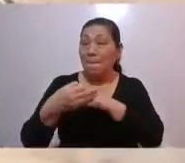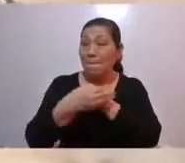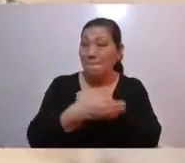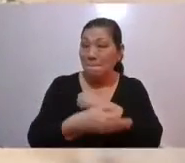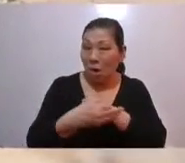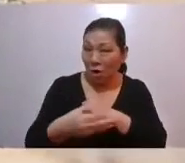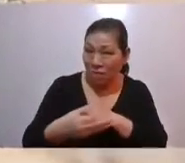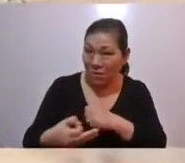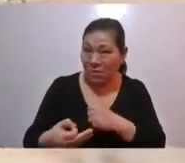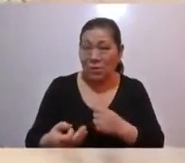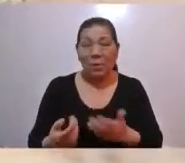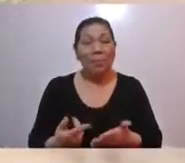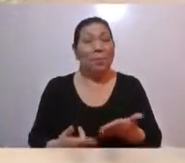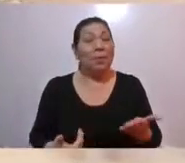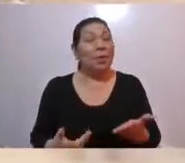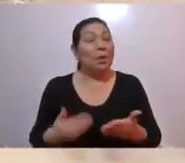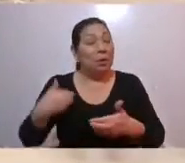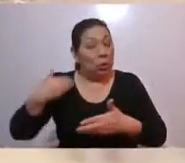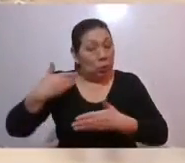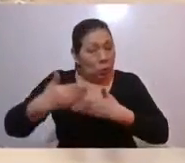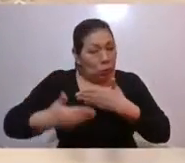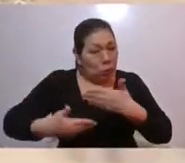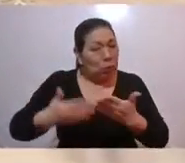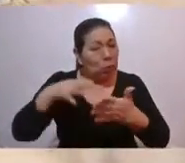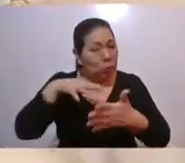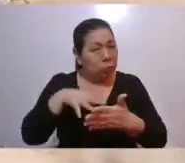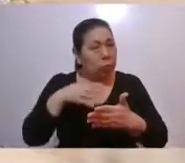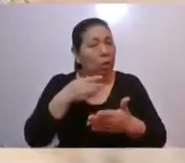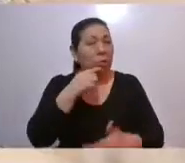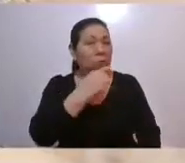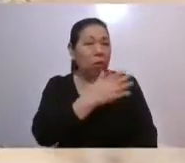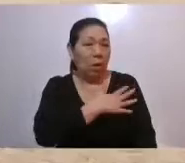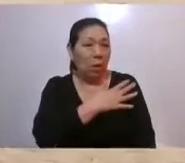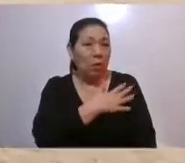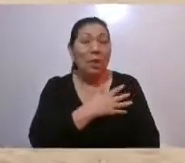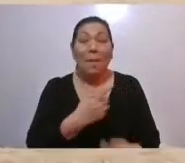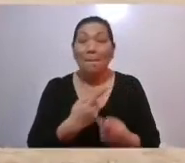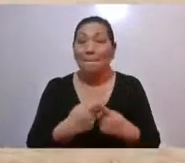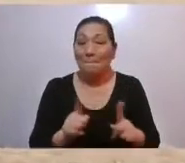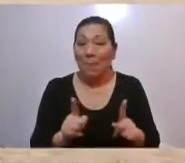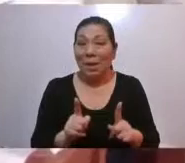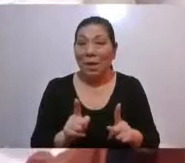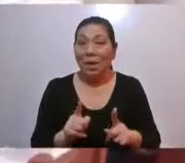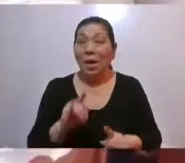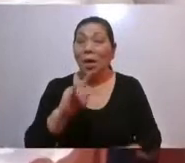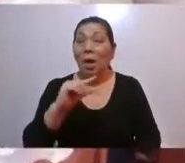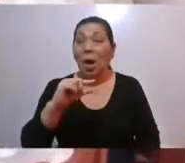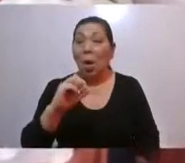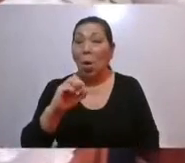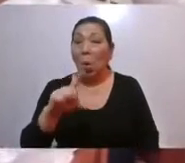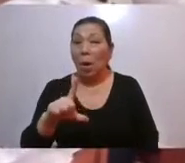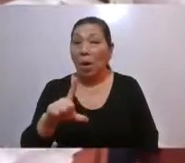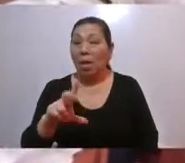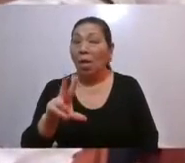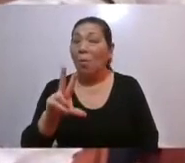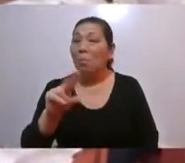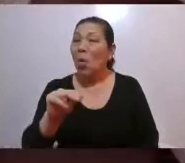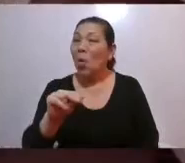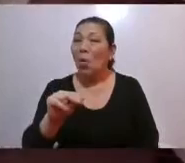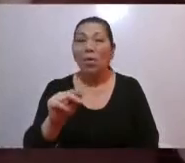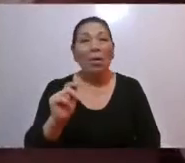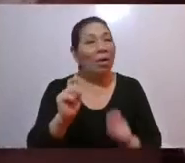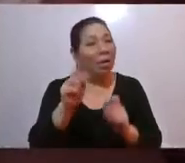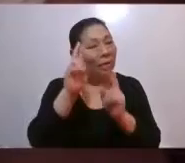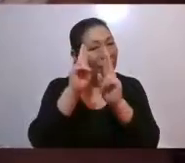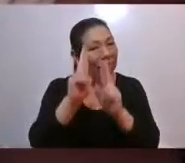viven en zonas rurales, decidieron proseguir sus estudios secundarios, pero la UGEL les